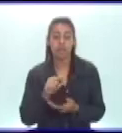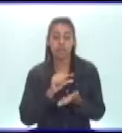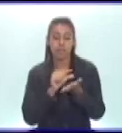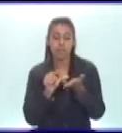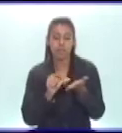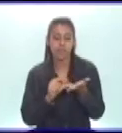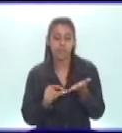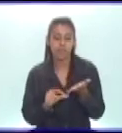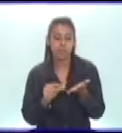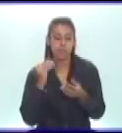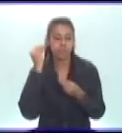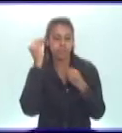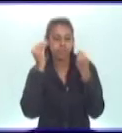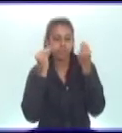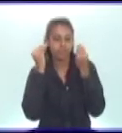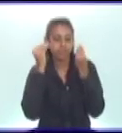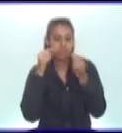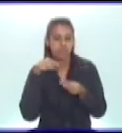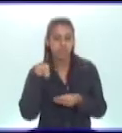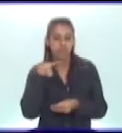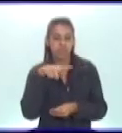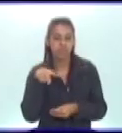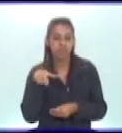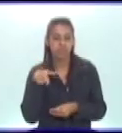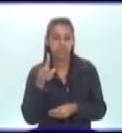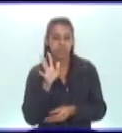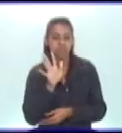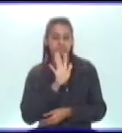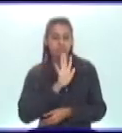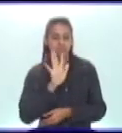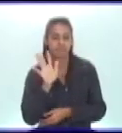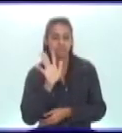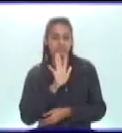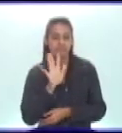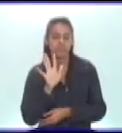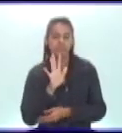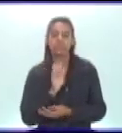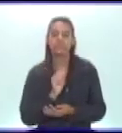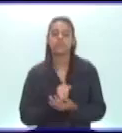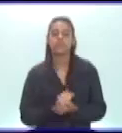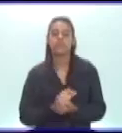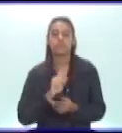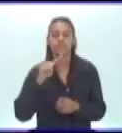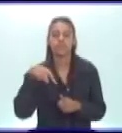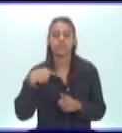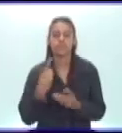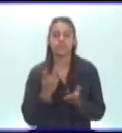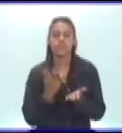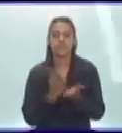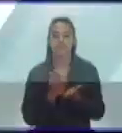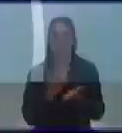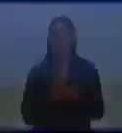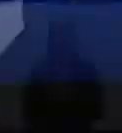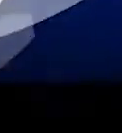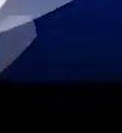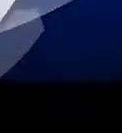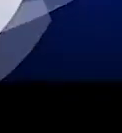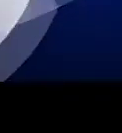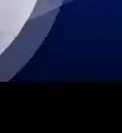dejándolo a la reflexión de ustedes, me despido y nos veremos en un próximo encuentro.